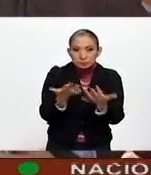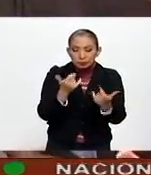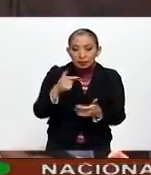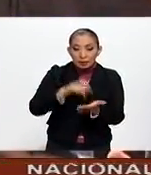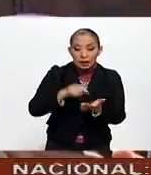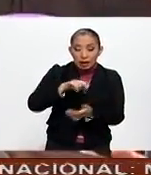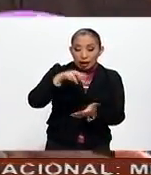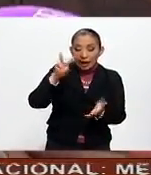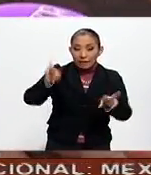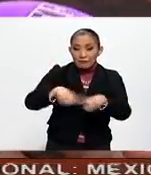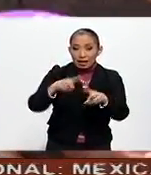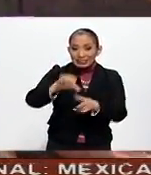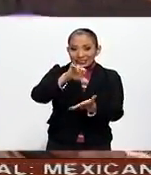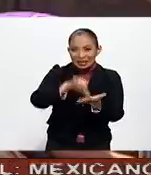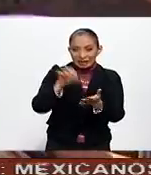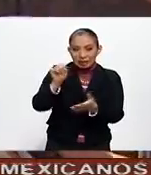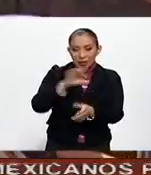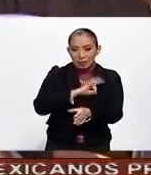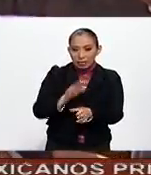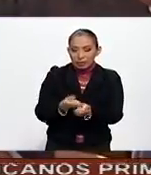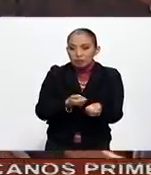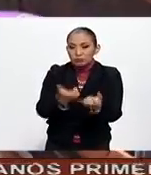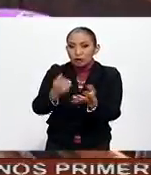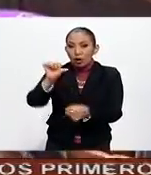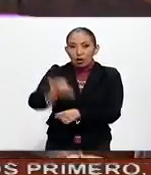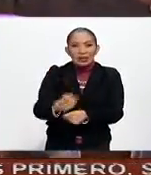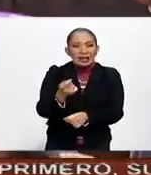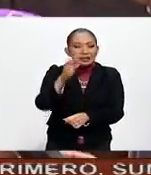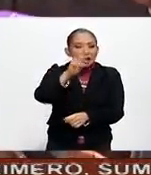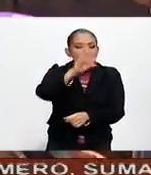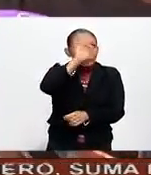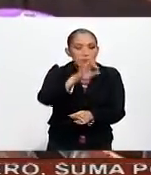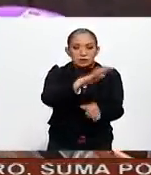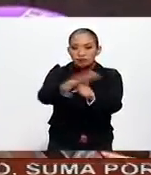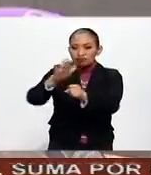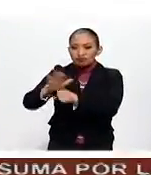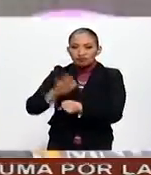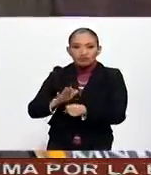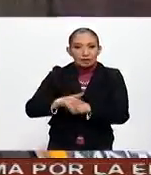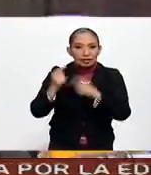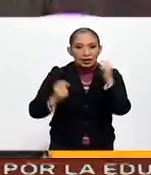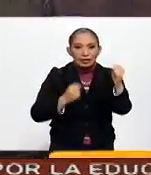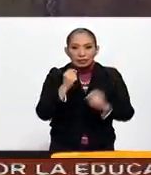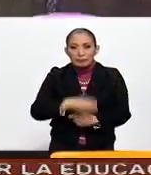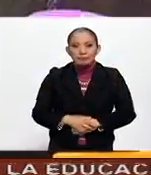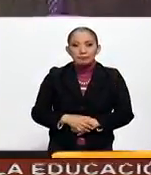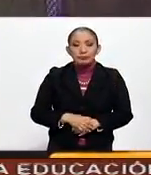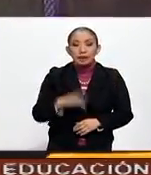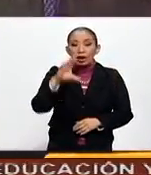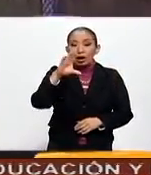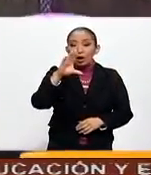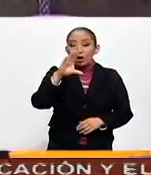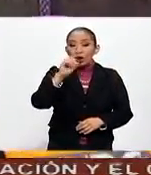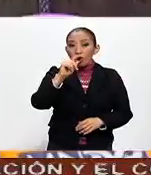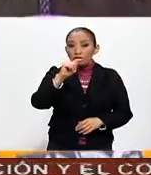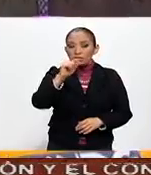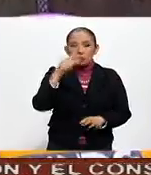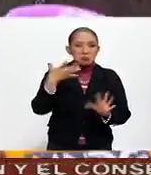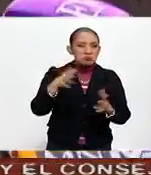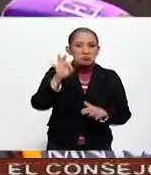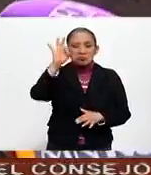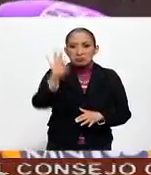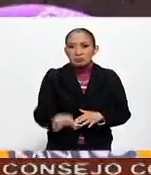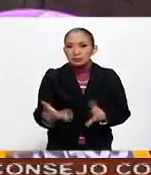zona de valles centrales, a donde hemos podido alcanzar al día de hoy casi el 90% de las tiendas. En la costa hemos alcanzado un